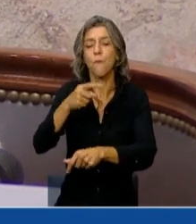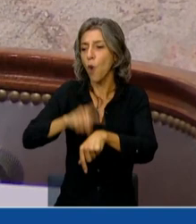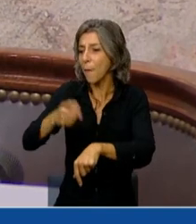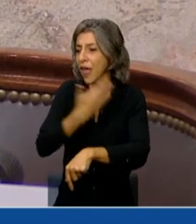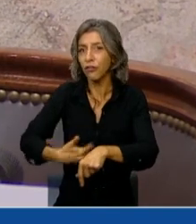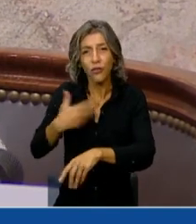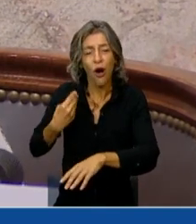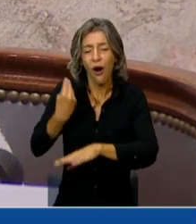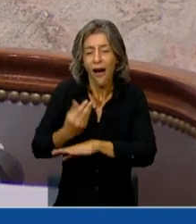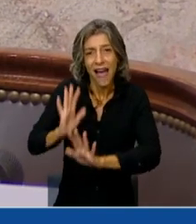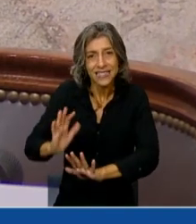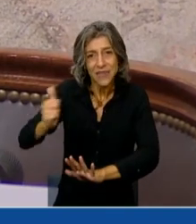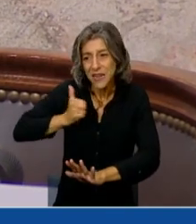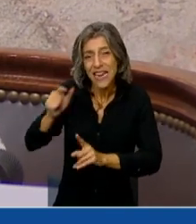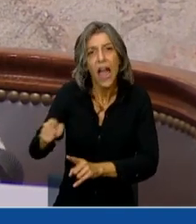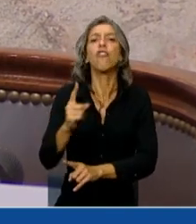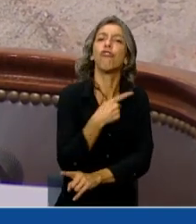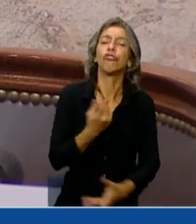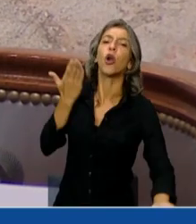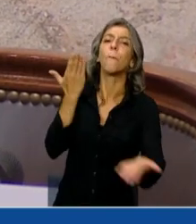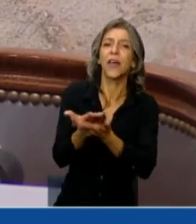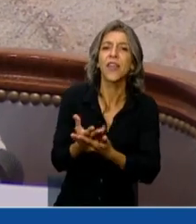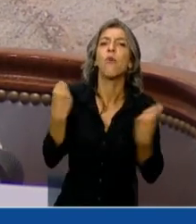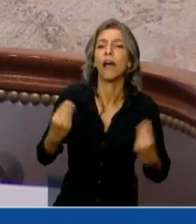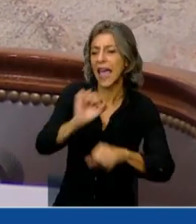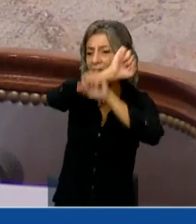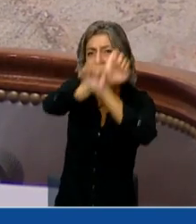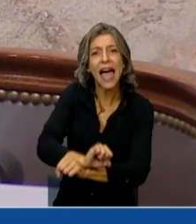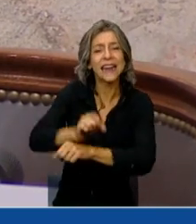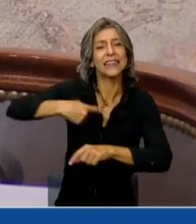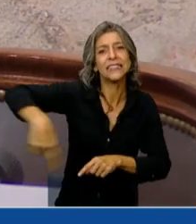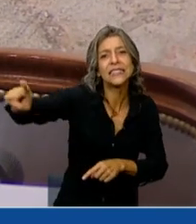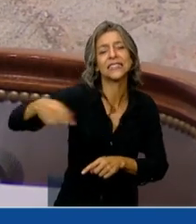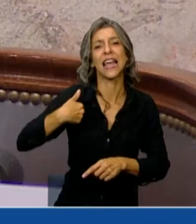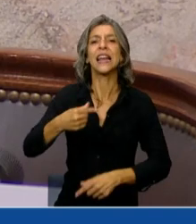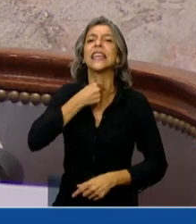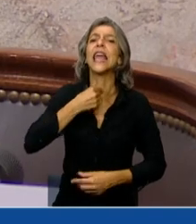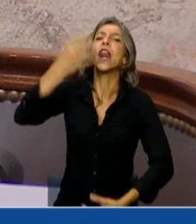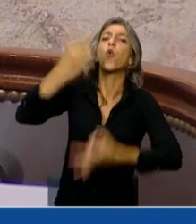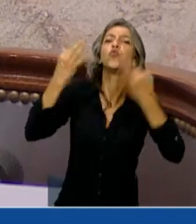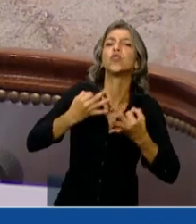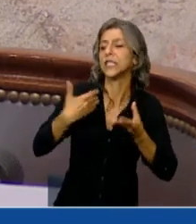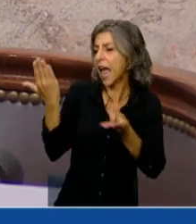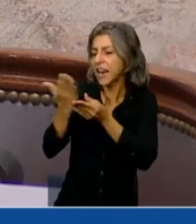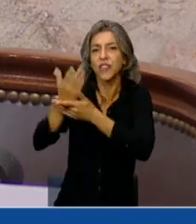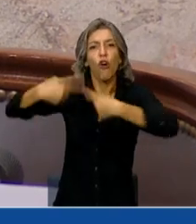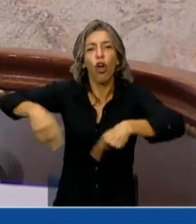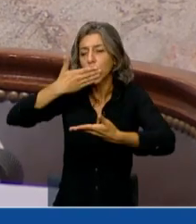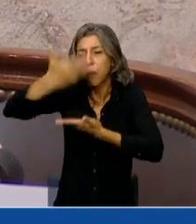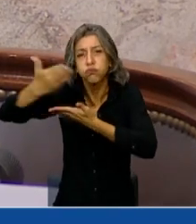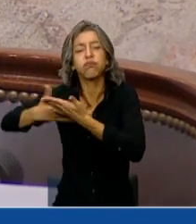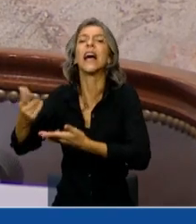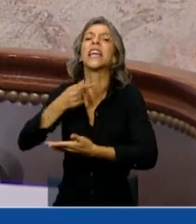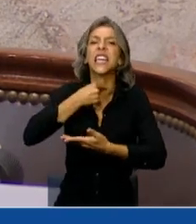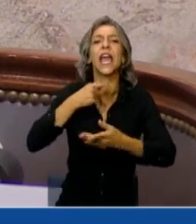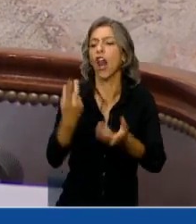es necesario cárcel común, justicia completa, apertura de los archivos para todos los genocidas de